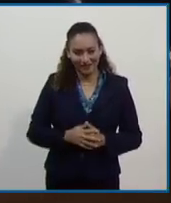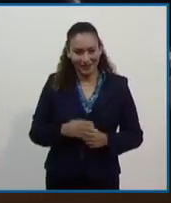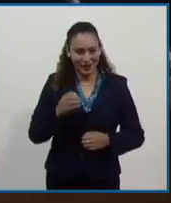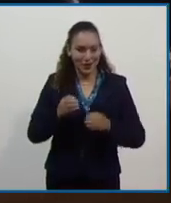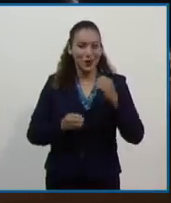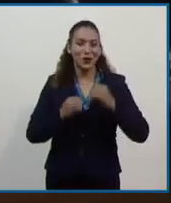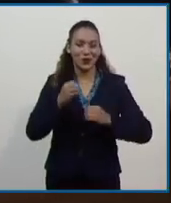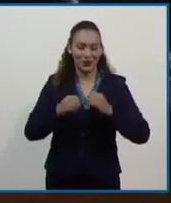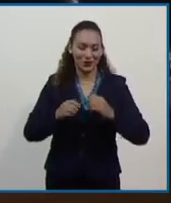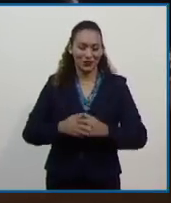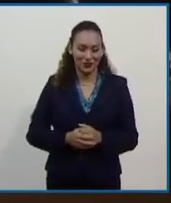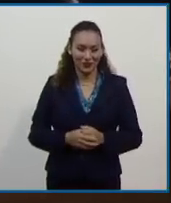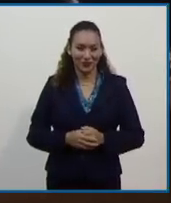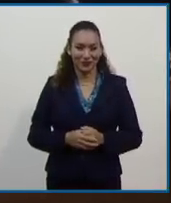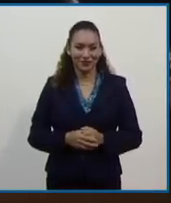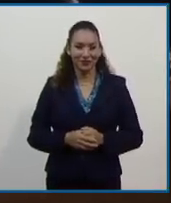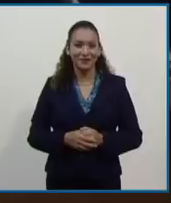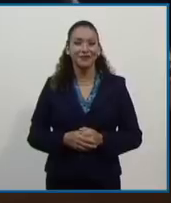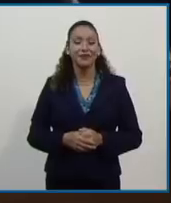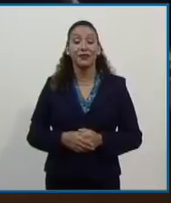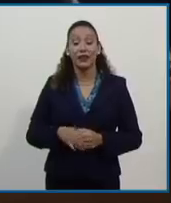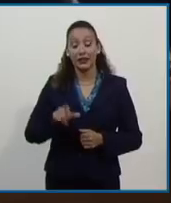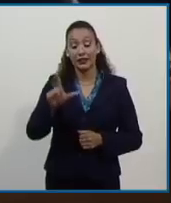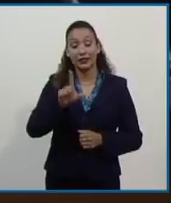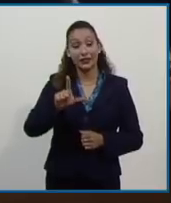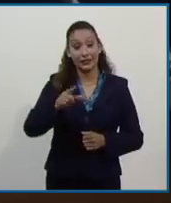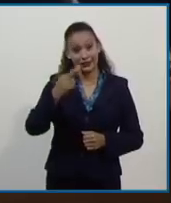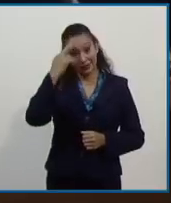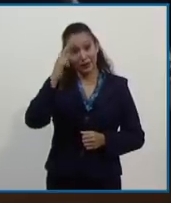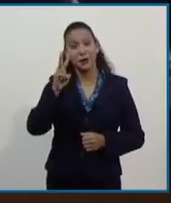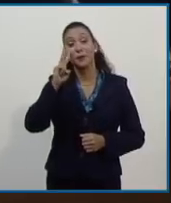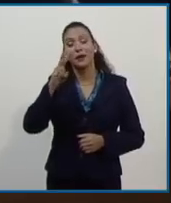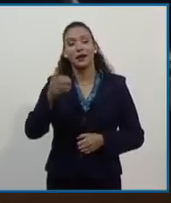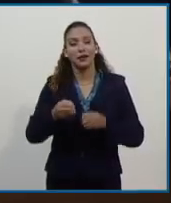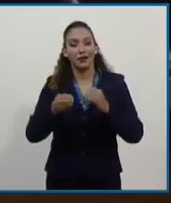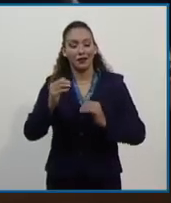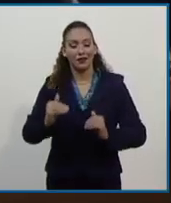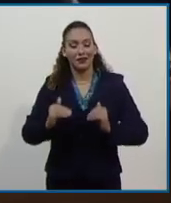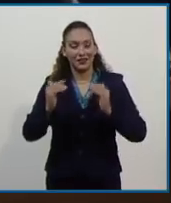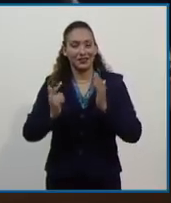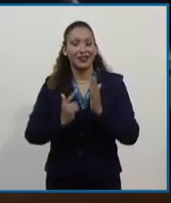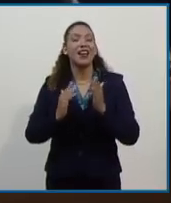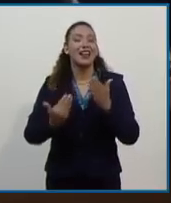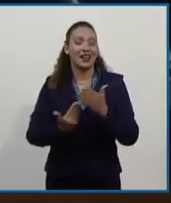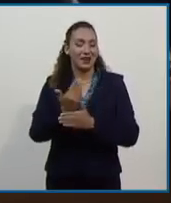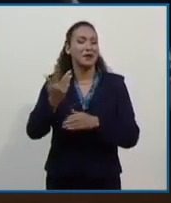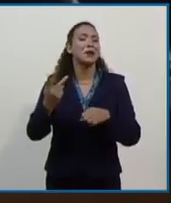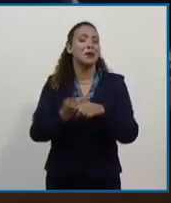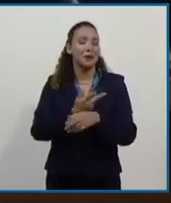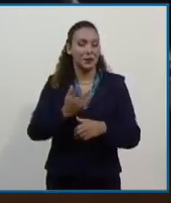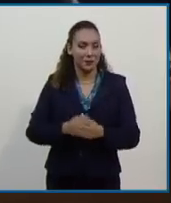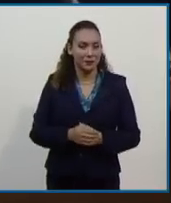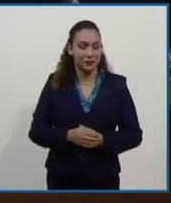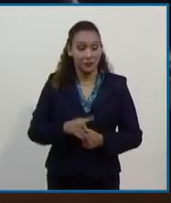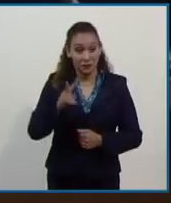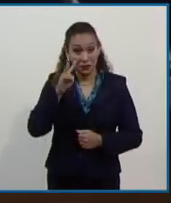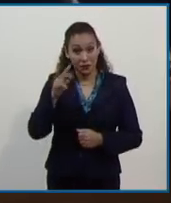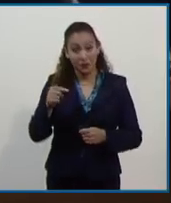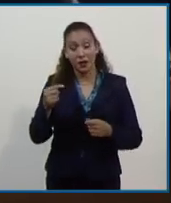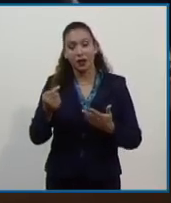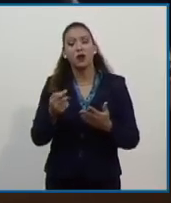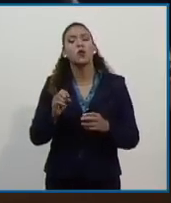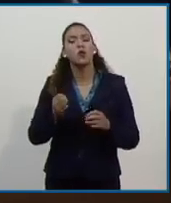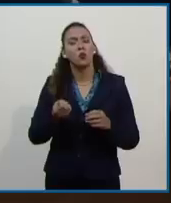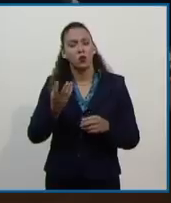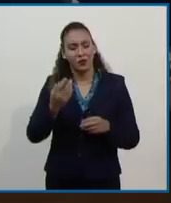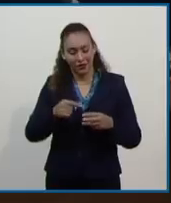del Poder Judicial de la Federación. Este lunes siga la sesión del Pleno de la Suprema Corte porque en esta ocasión tienen previsto analizar y